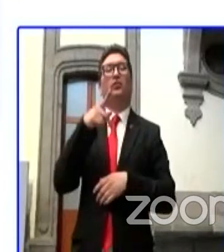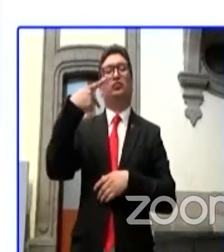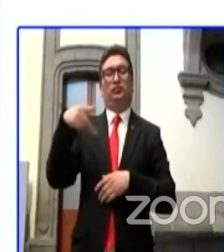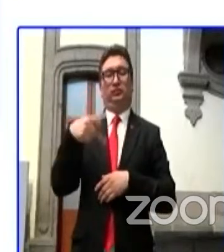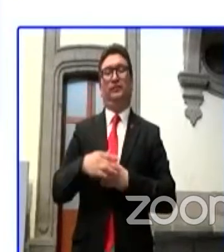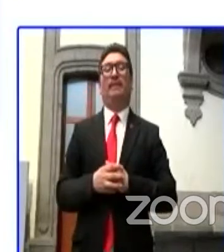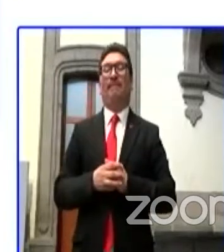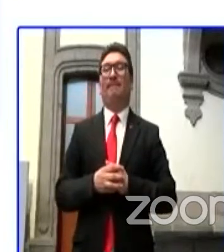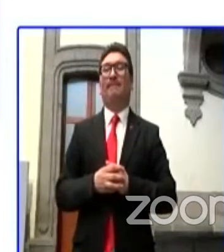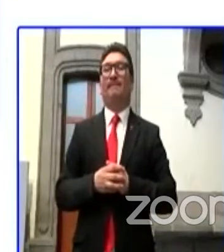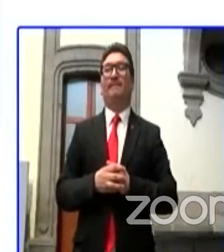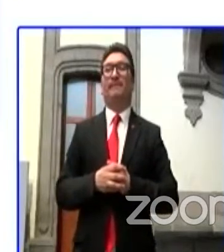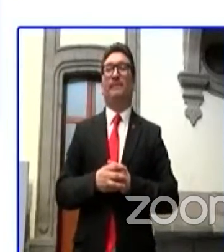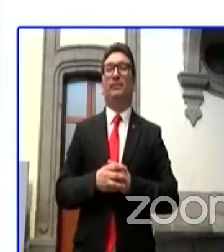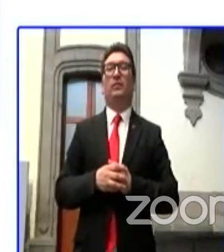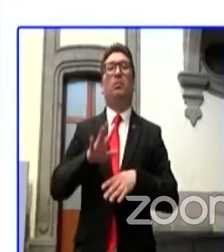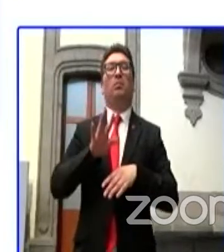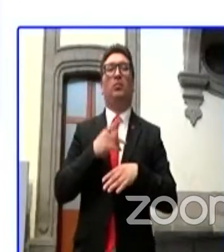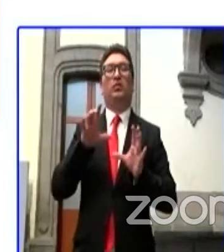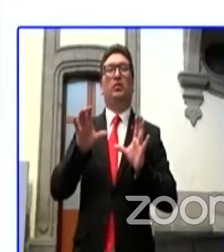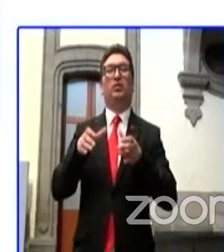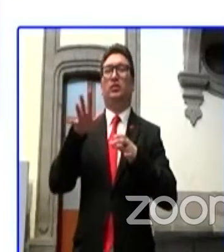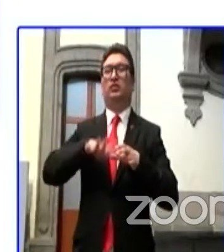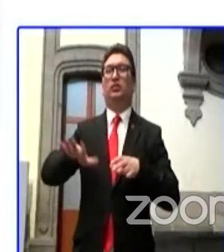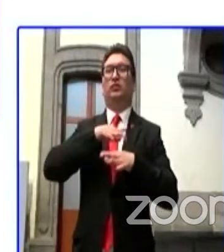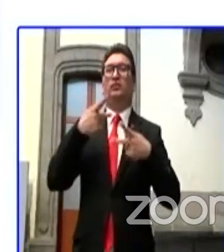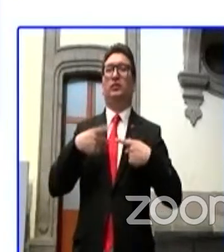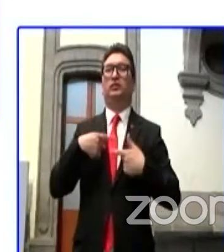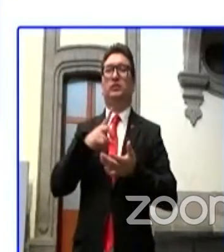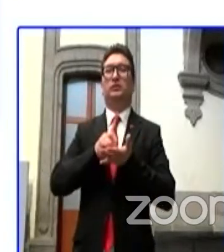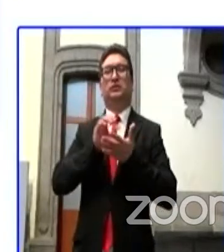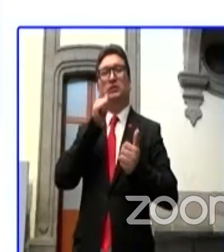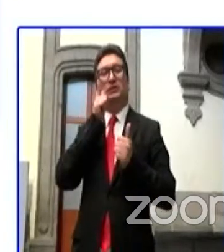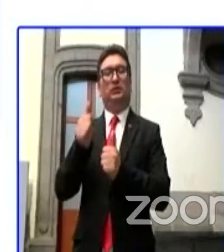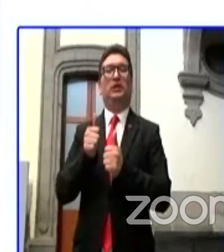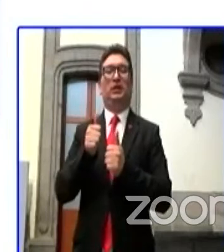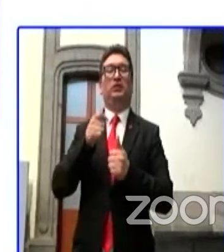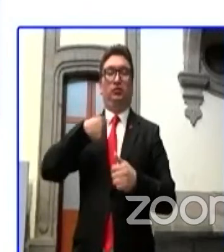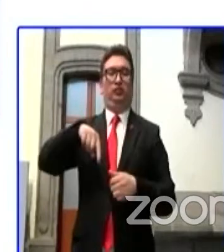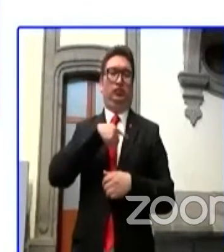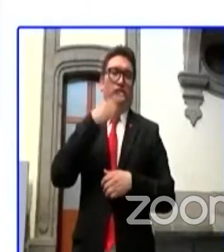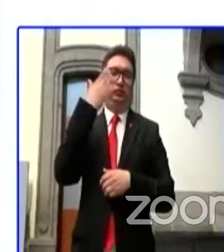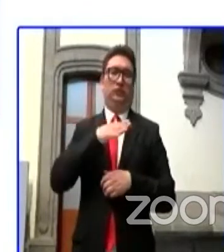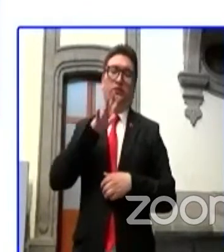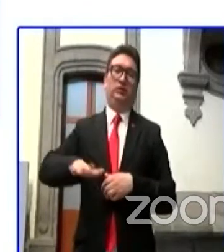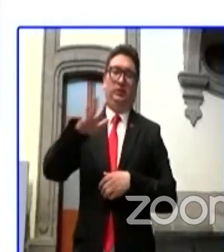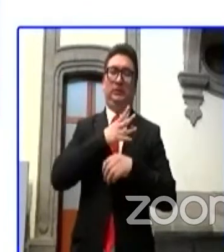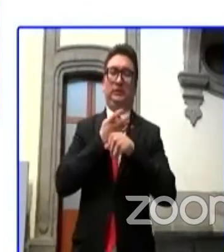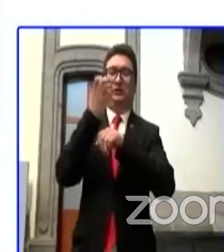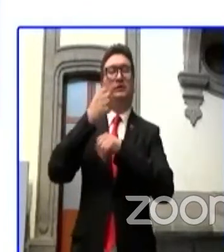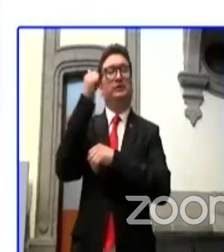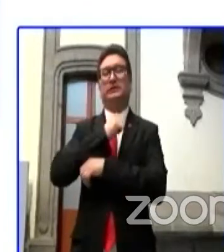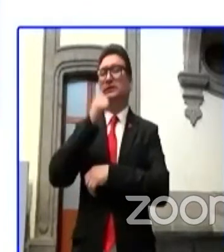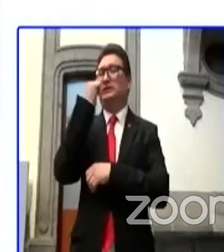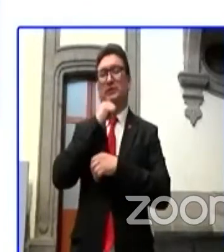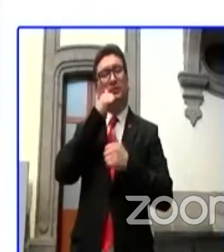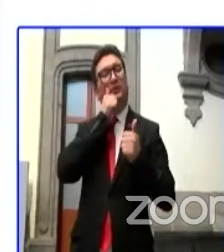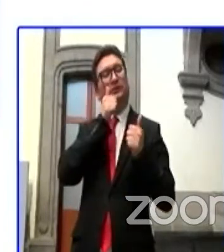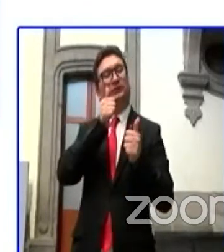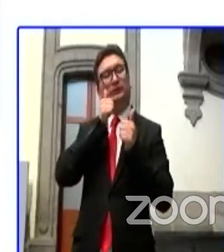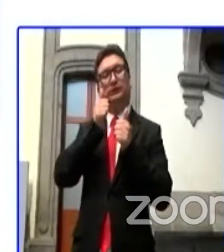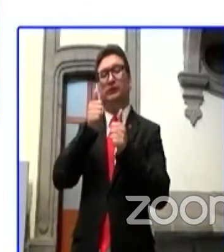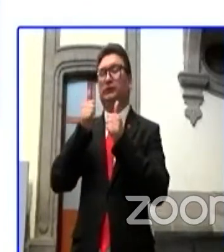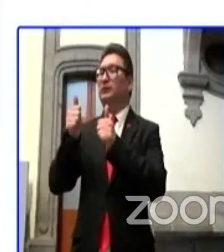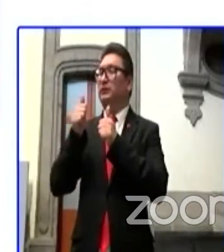surge de la escucha del colectivo. En mi entidad hemos tenido a bien siempre tener la posibilidad de escuchar, de